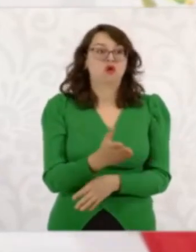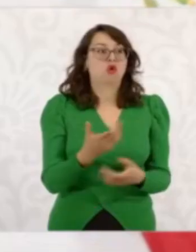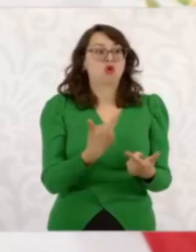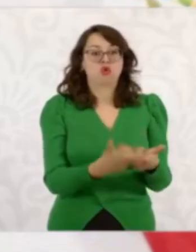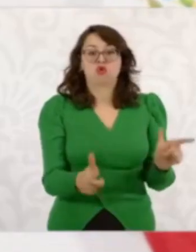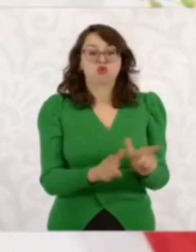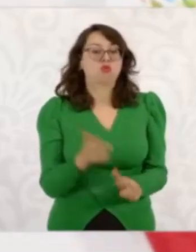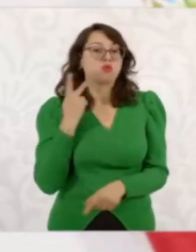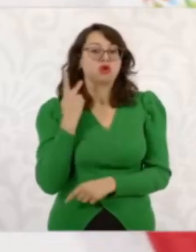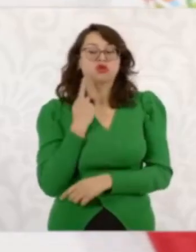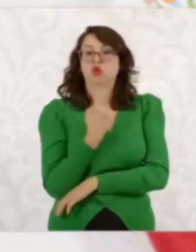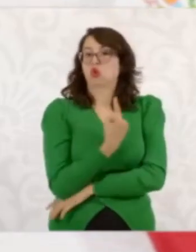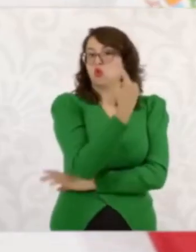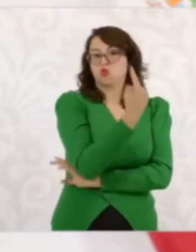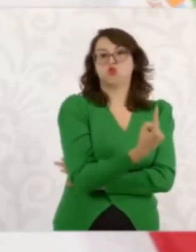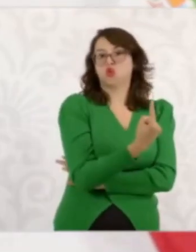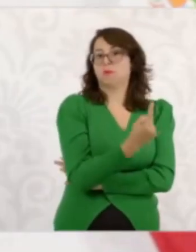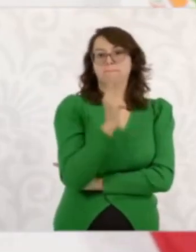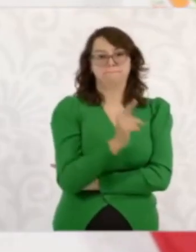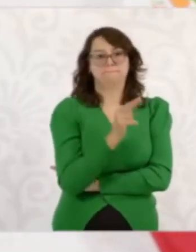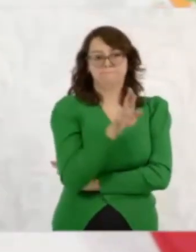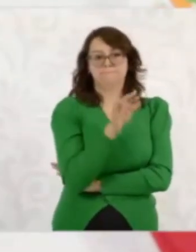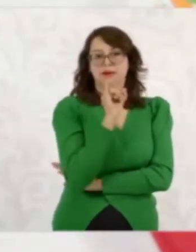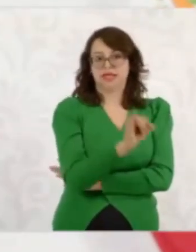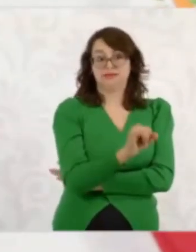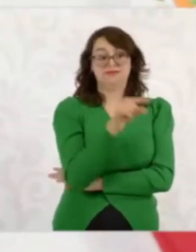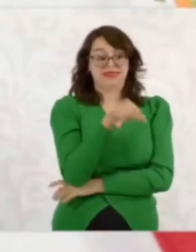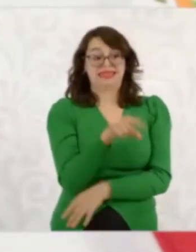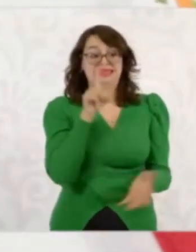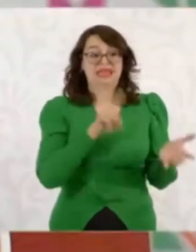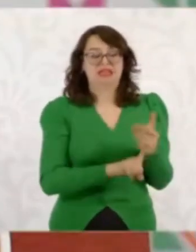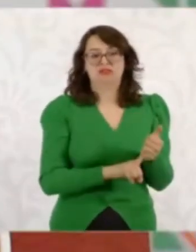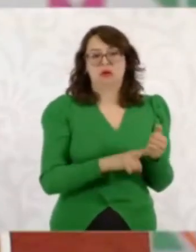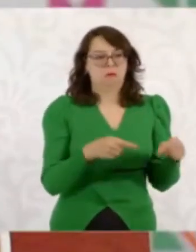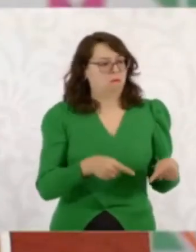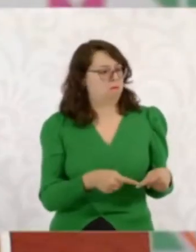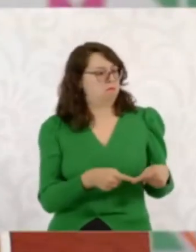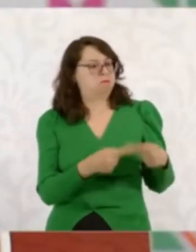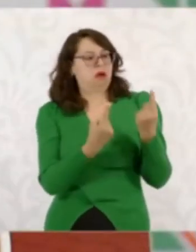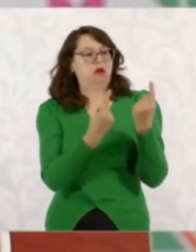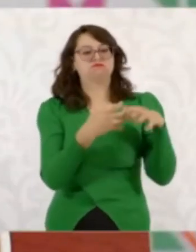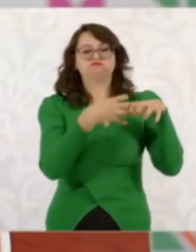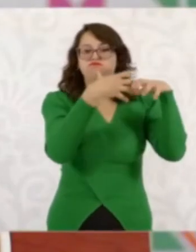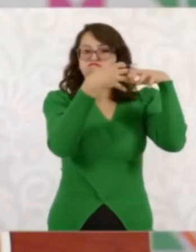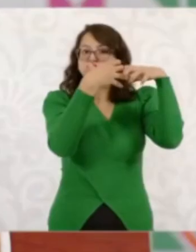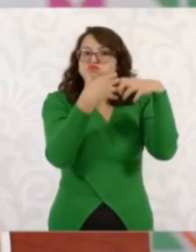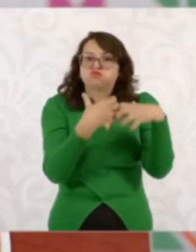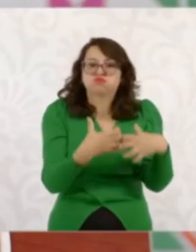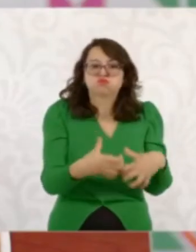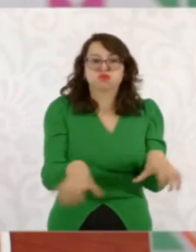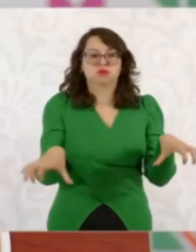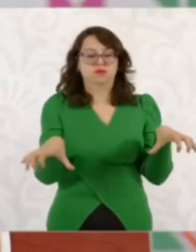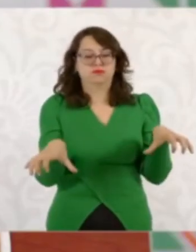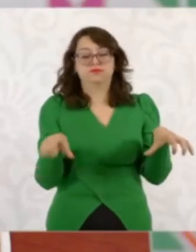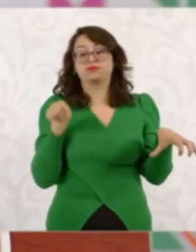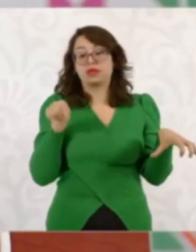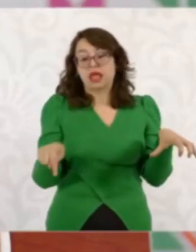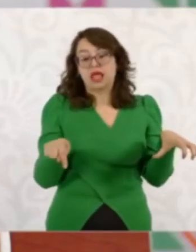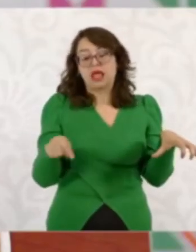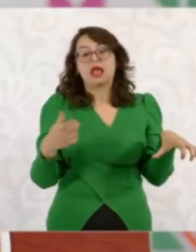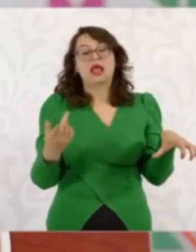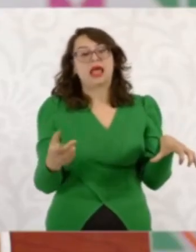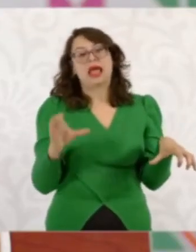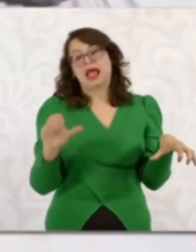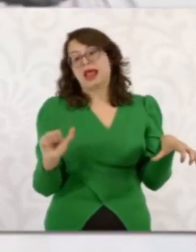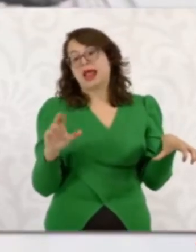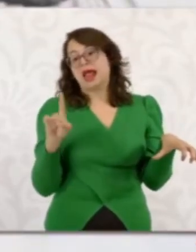encabezada por el ingeniero Cuauhtémoc Cárdenas, Porfirio Muñoz Ledo e Ifigenia Martínez.